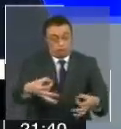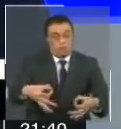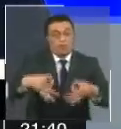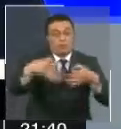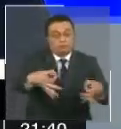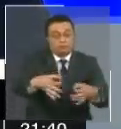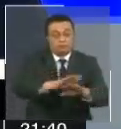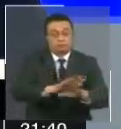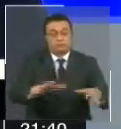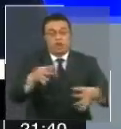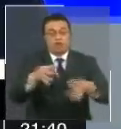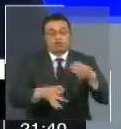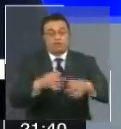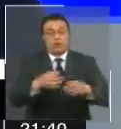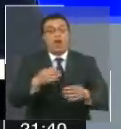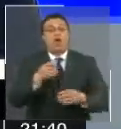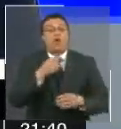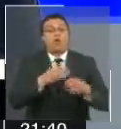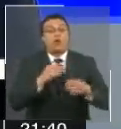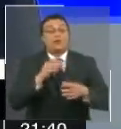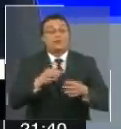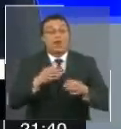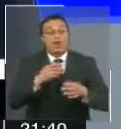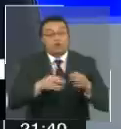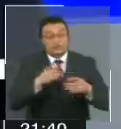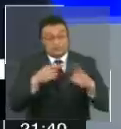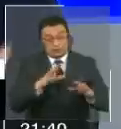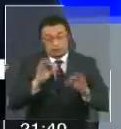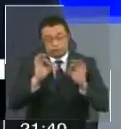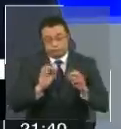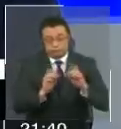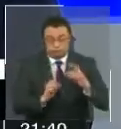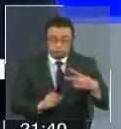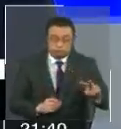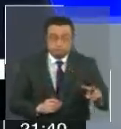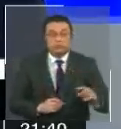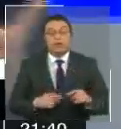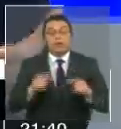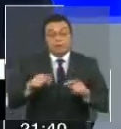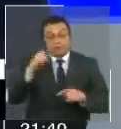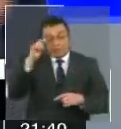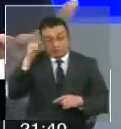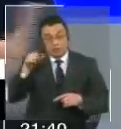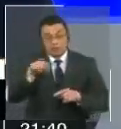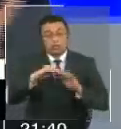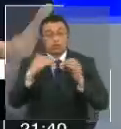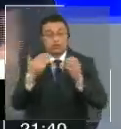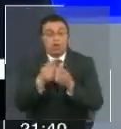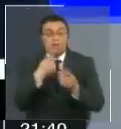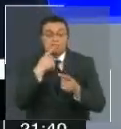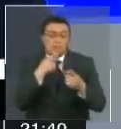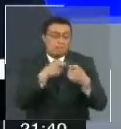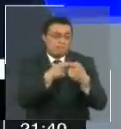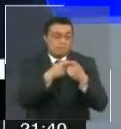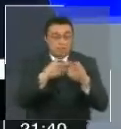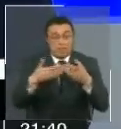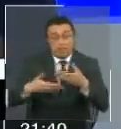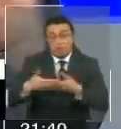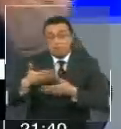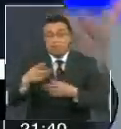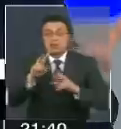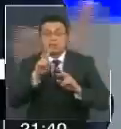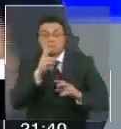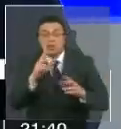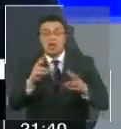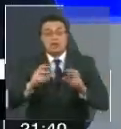documento al Tribunal de Justicia, que es el organismo que corresponde. La idea era que todo el debate que se venía dando por la prensa entre